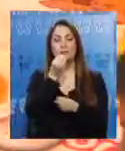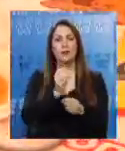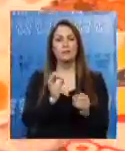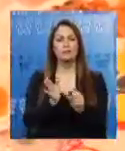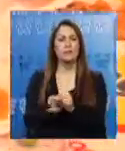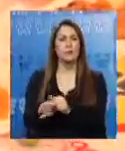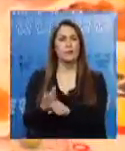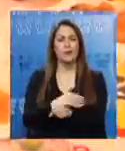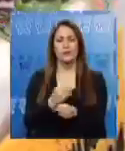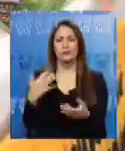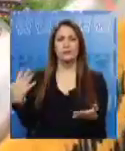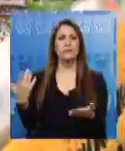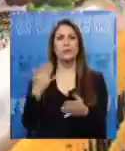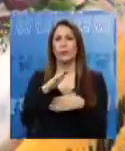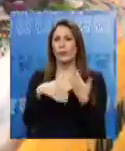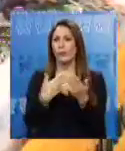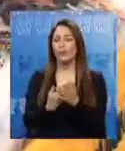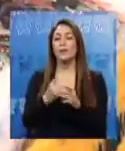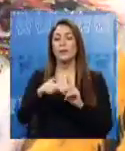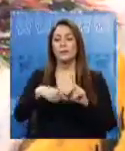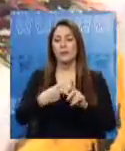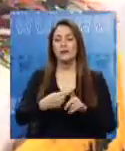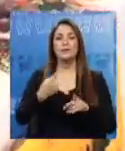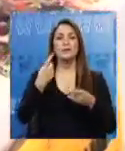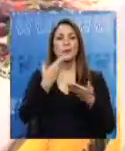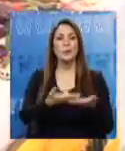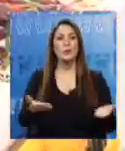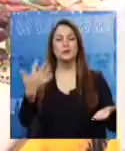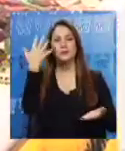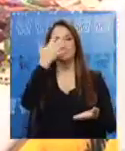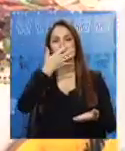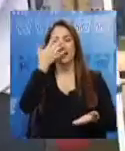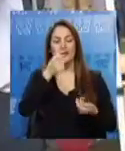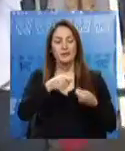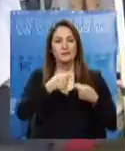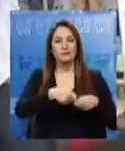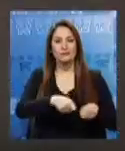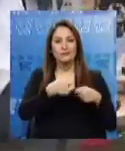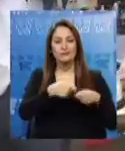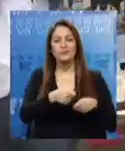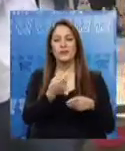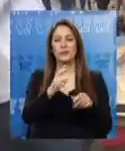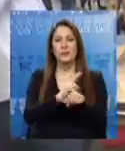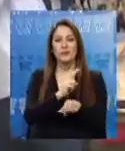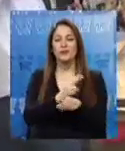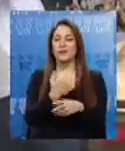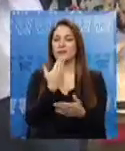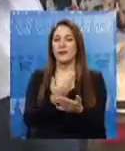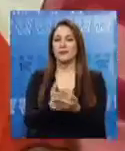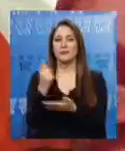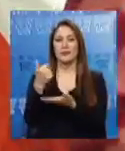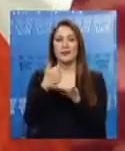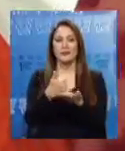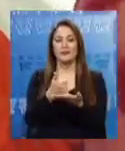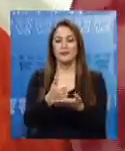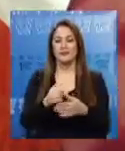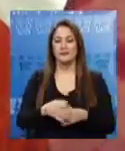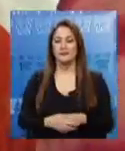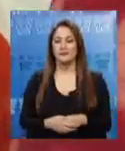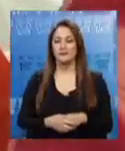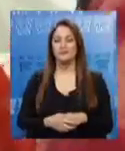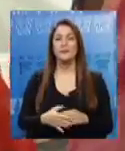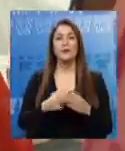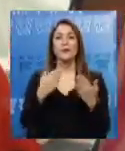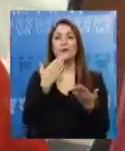récord. En el lugar se expusieron también artesanías manabitas y esmeraldeñas. Cocineros y artesanos agradecieron el apoyo solidario. Mucha ayuda,